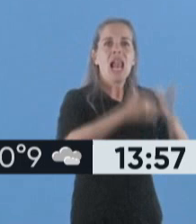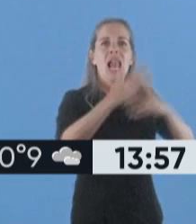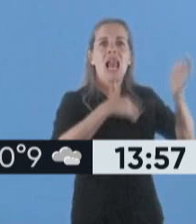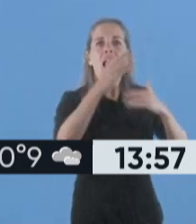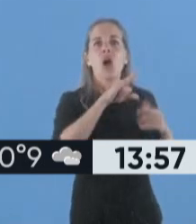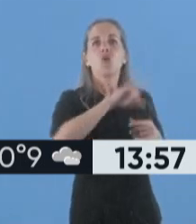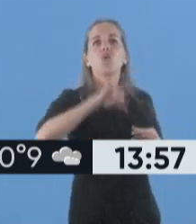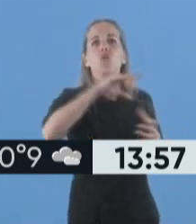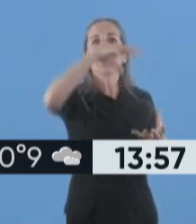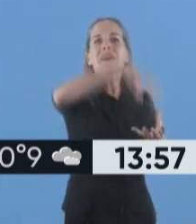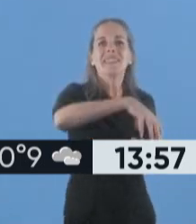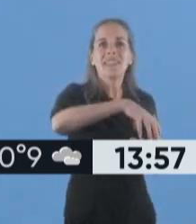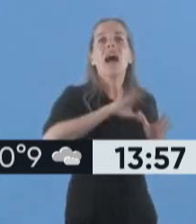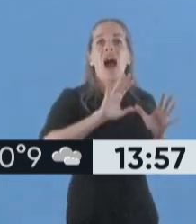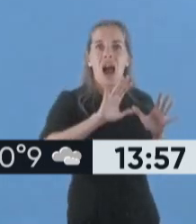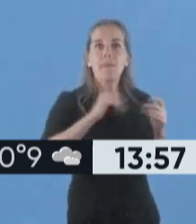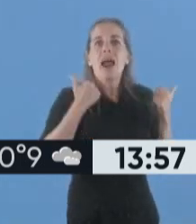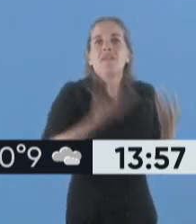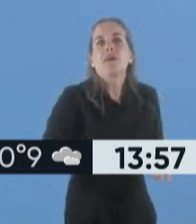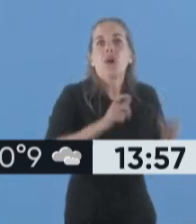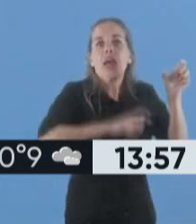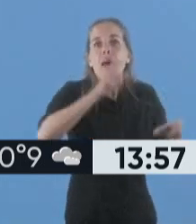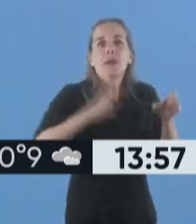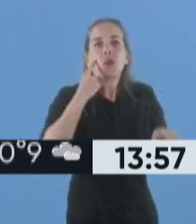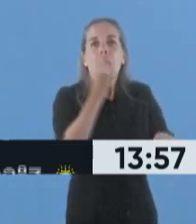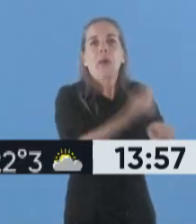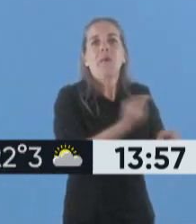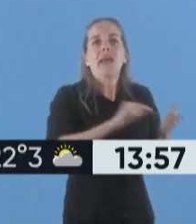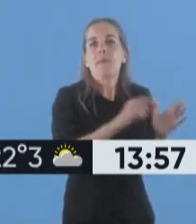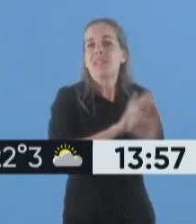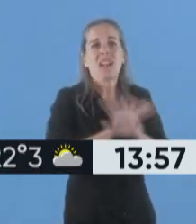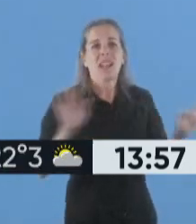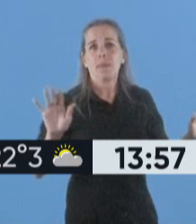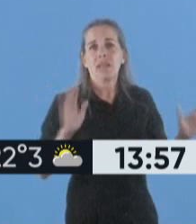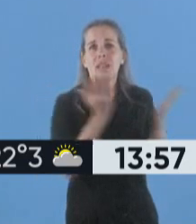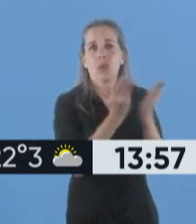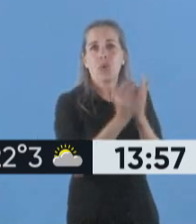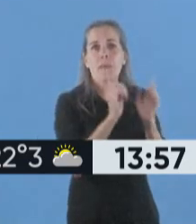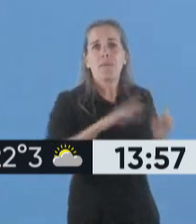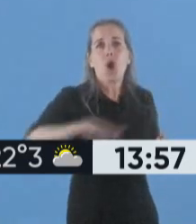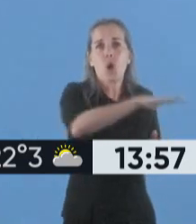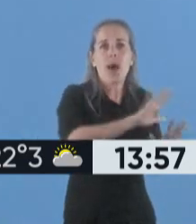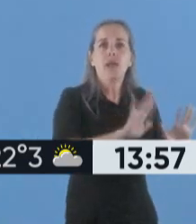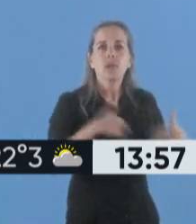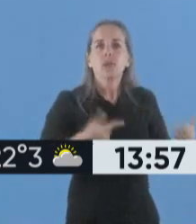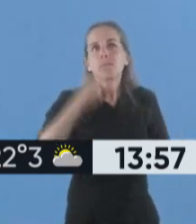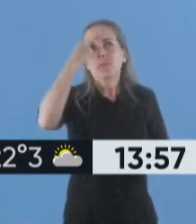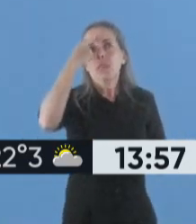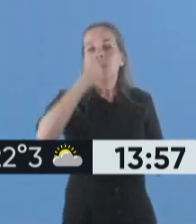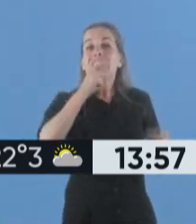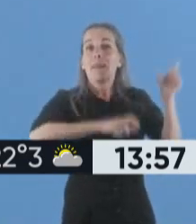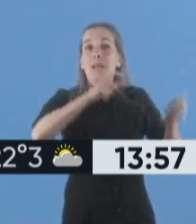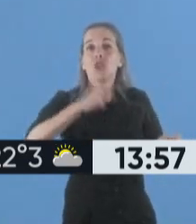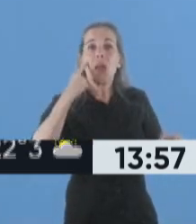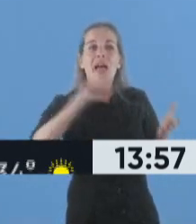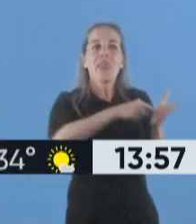Porque acercaron la universidad a donde ellos vivían. Simplemente por eso. Y si los porteños tuvieran ese derecho,